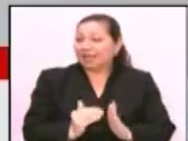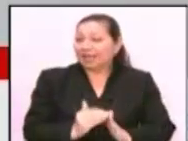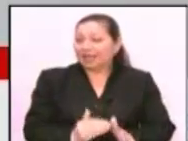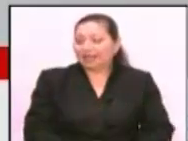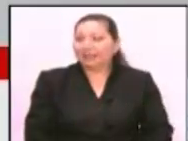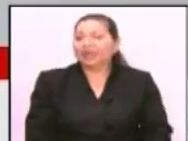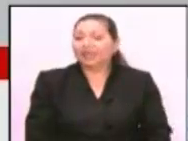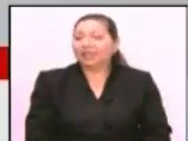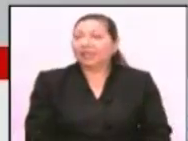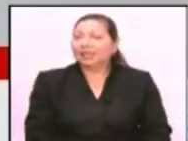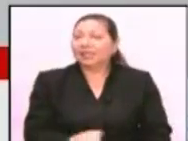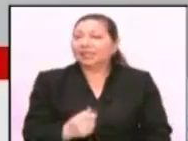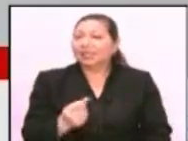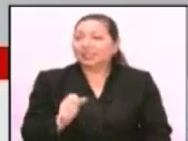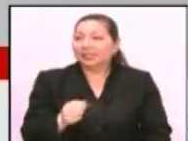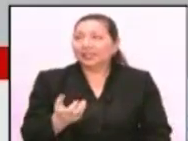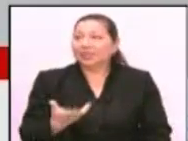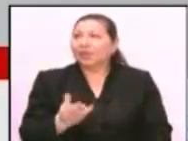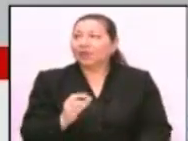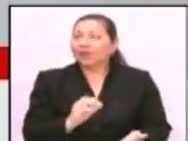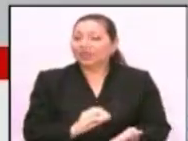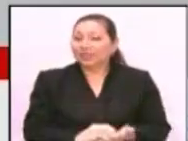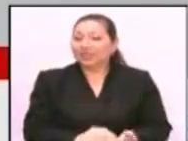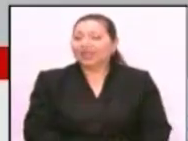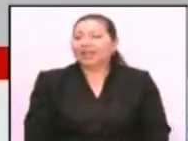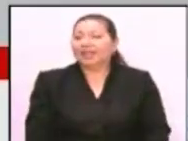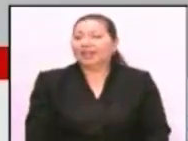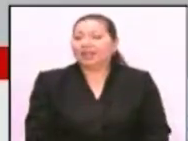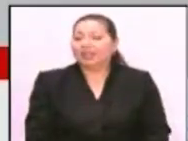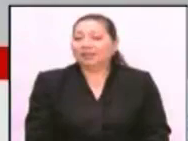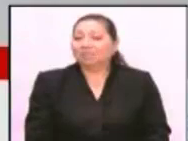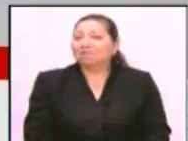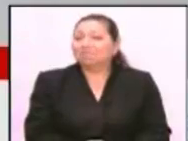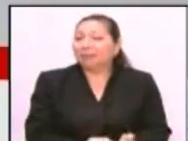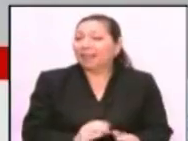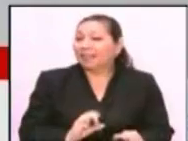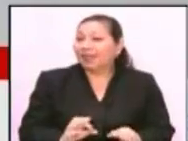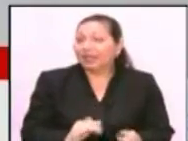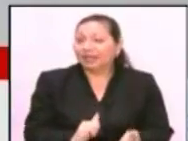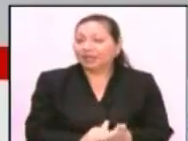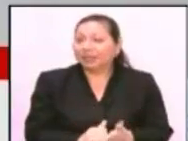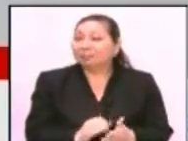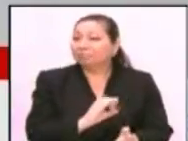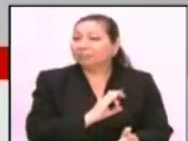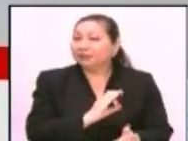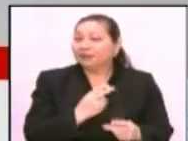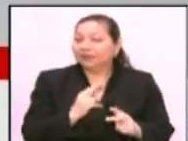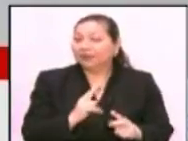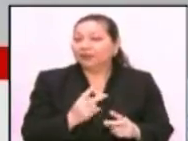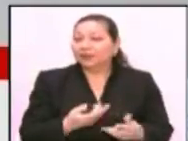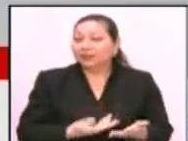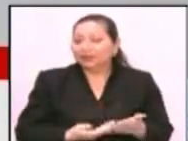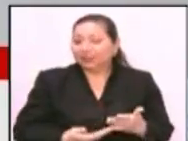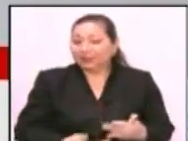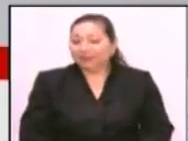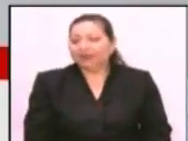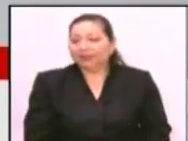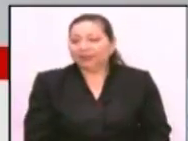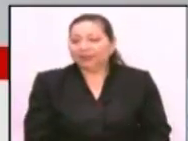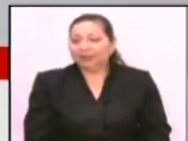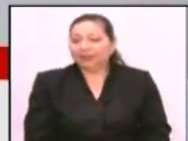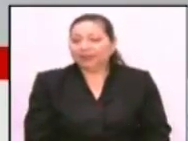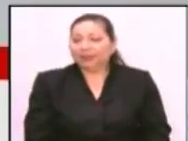¿no es cierto? Entonces ahí sí, nuevamente, entonces me parece delicado, porque entonces estamos premiando la expectativa de una rentabilidad, ¿no? Y